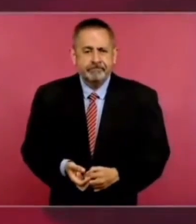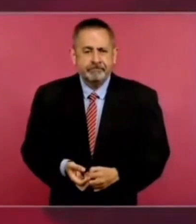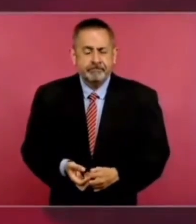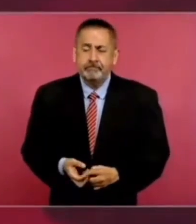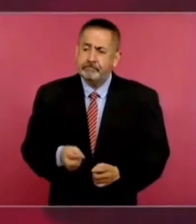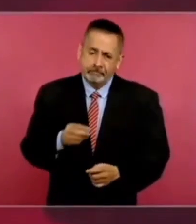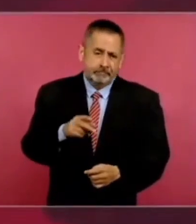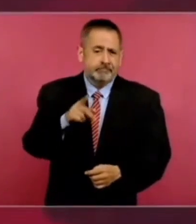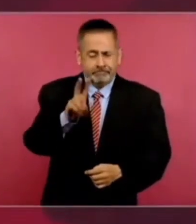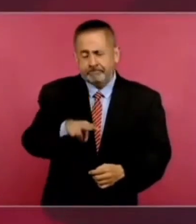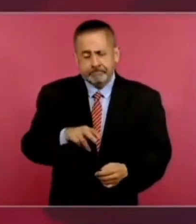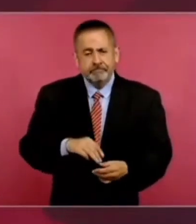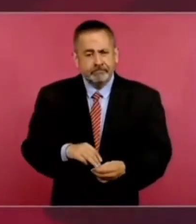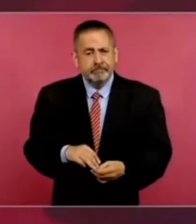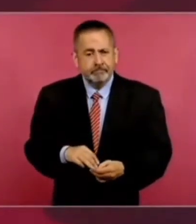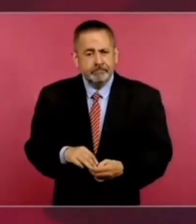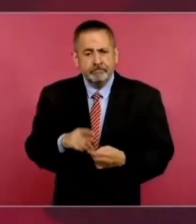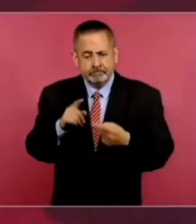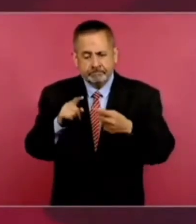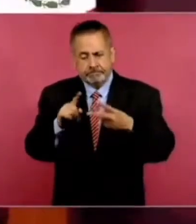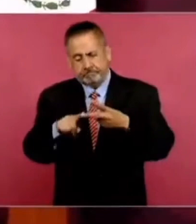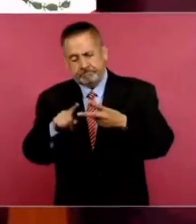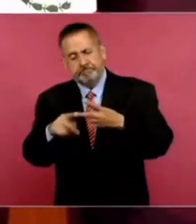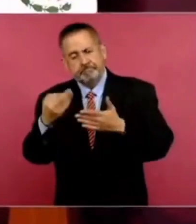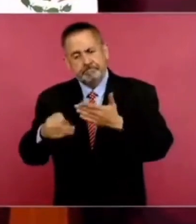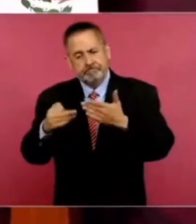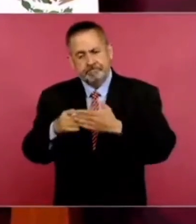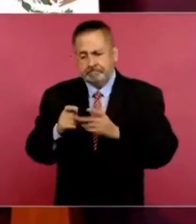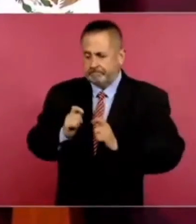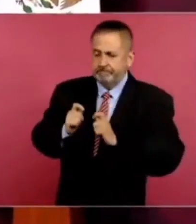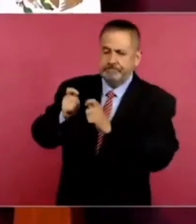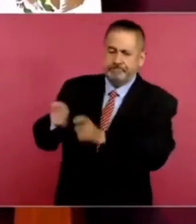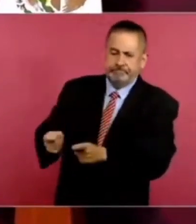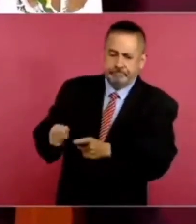Es una asignatura pendiente.